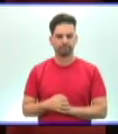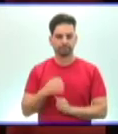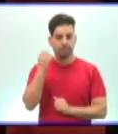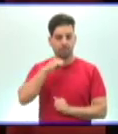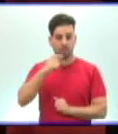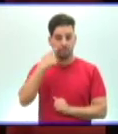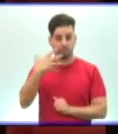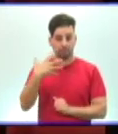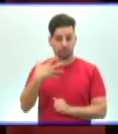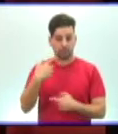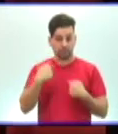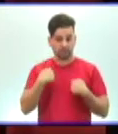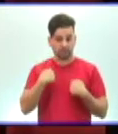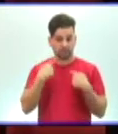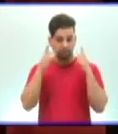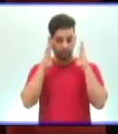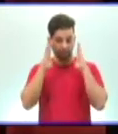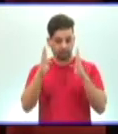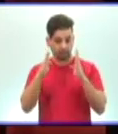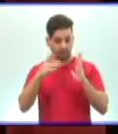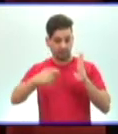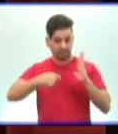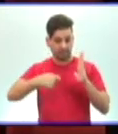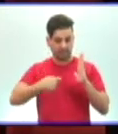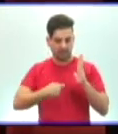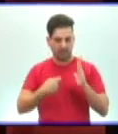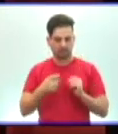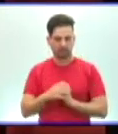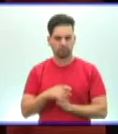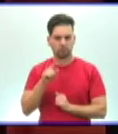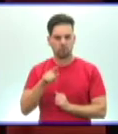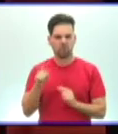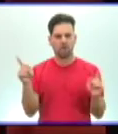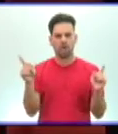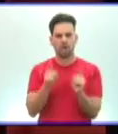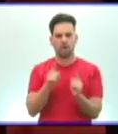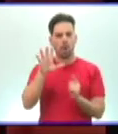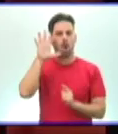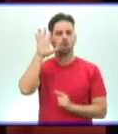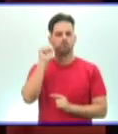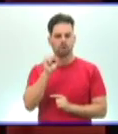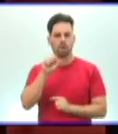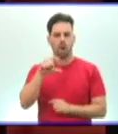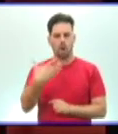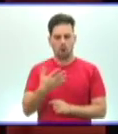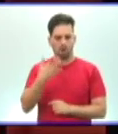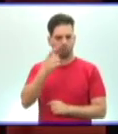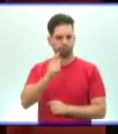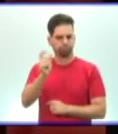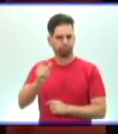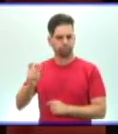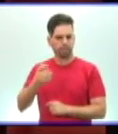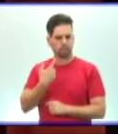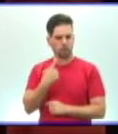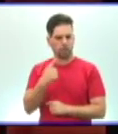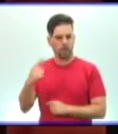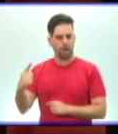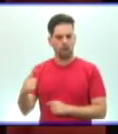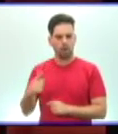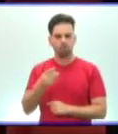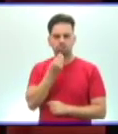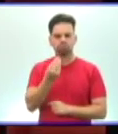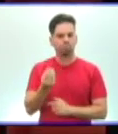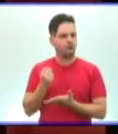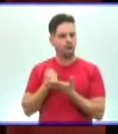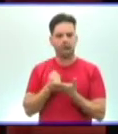del material es que saquemos conclusiones desde qué podemos aportar cada uno de nosotros desde nuestra postura,